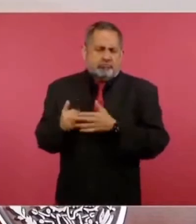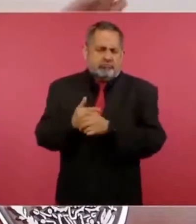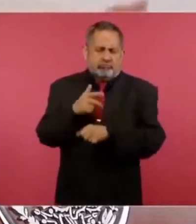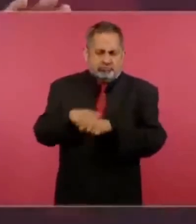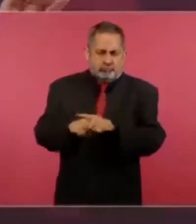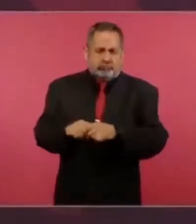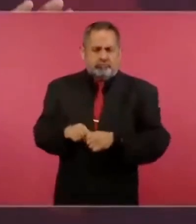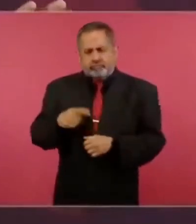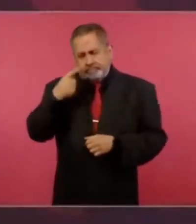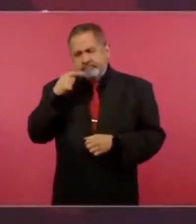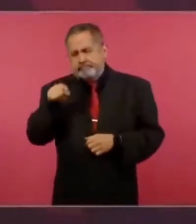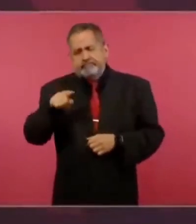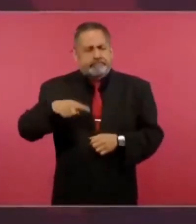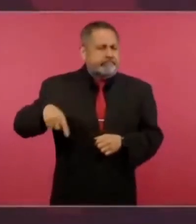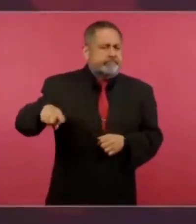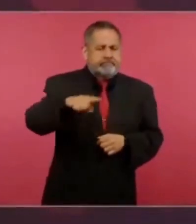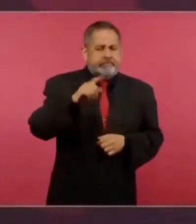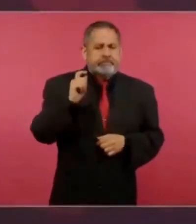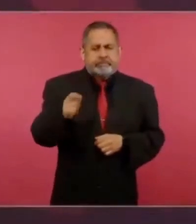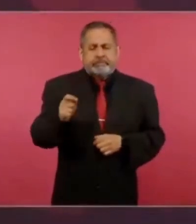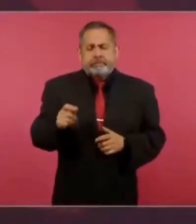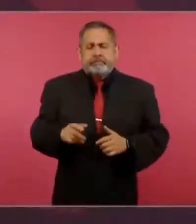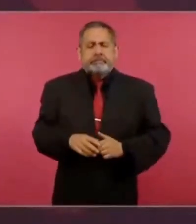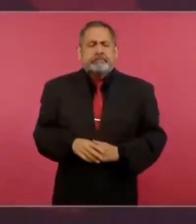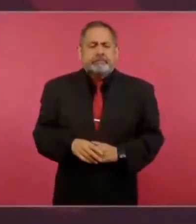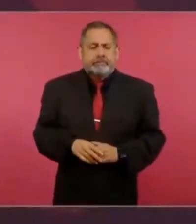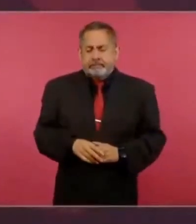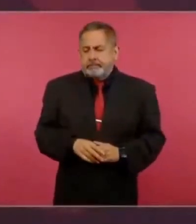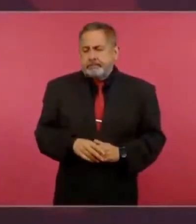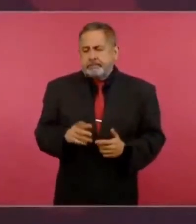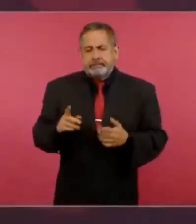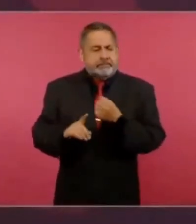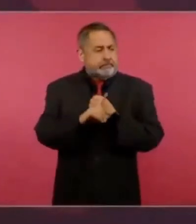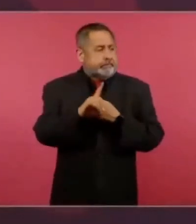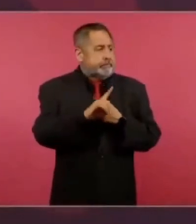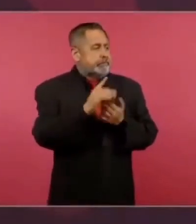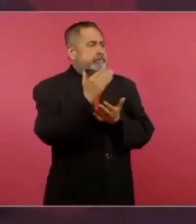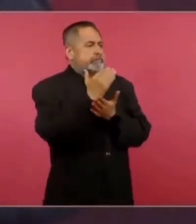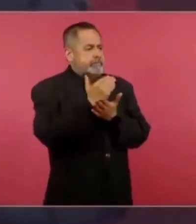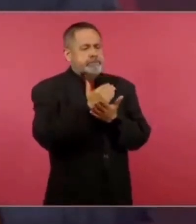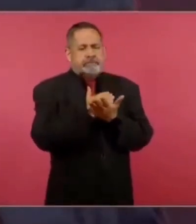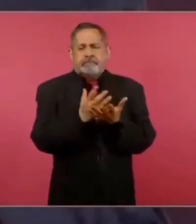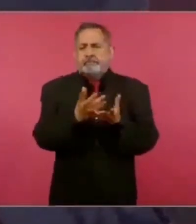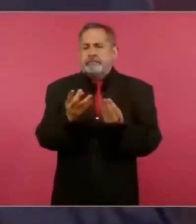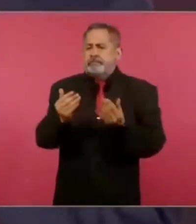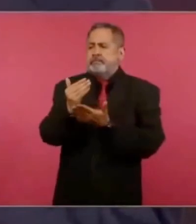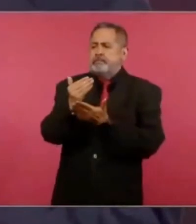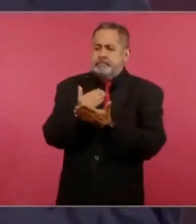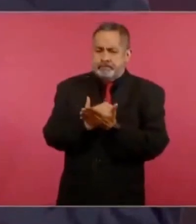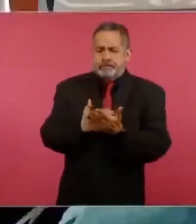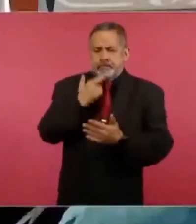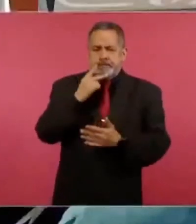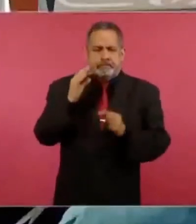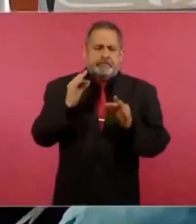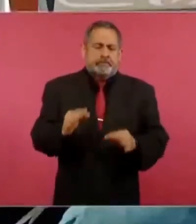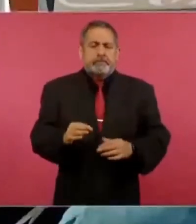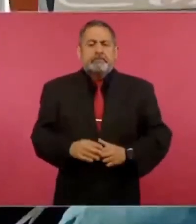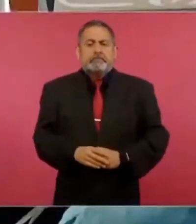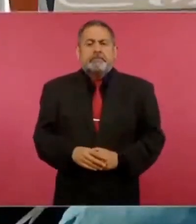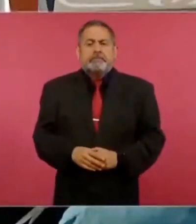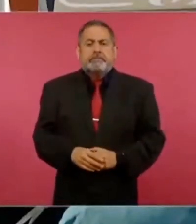para atemperar el problema de la inseguridad y de la violencia.